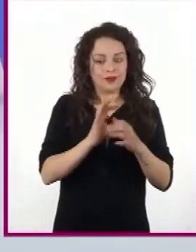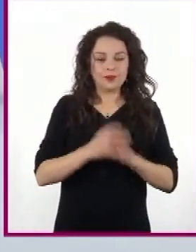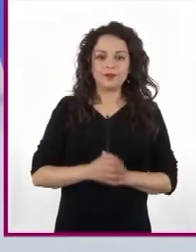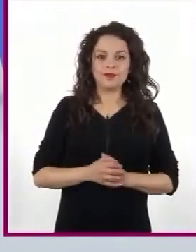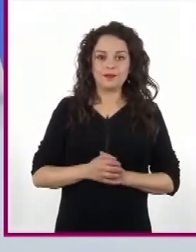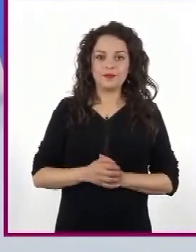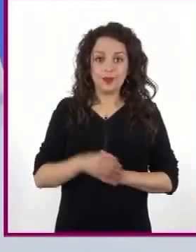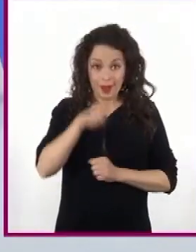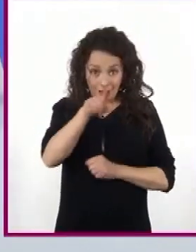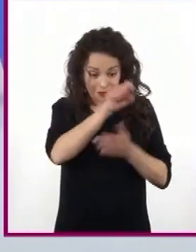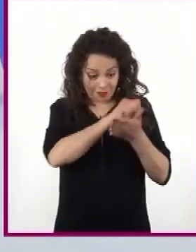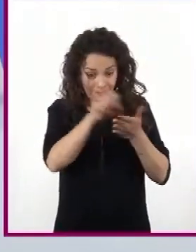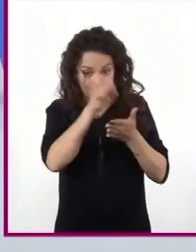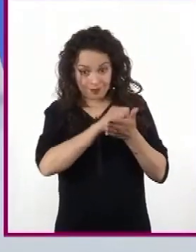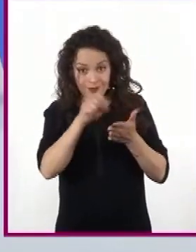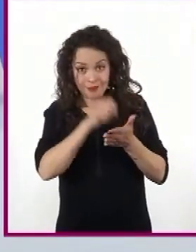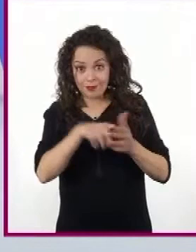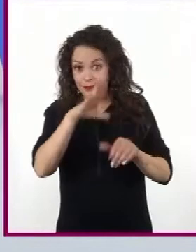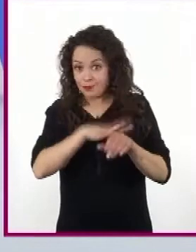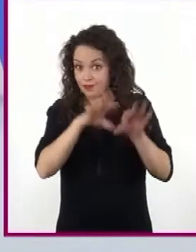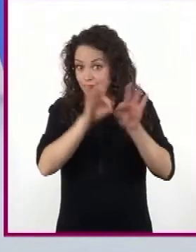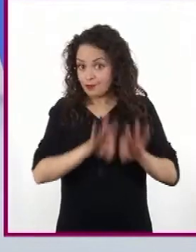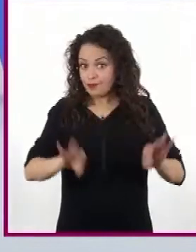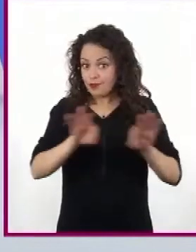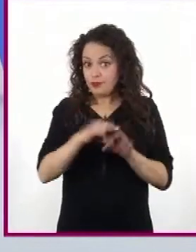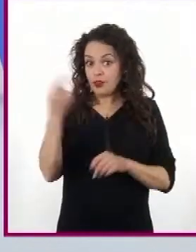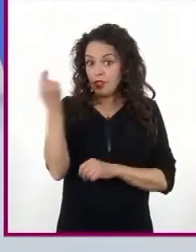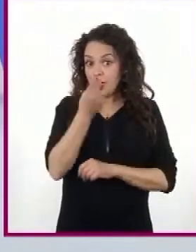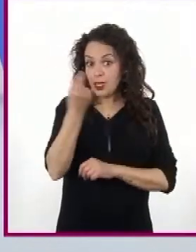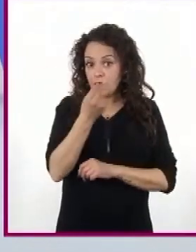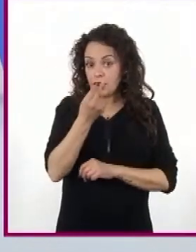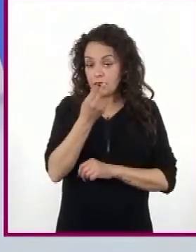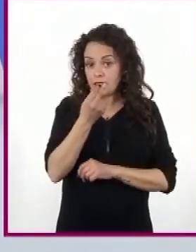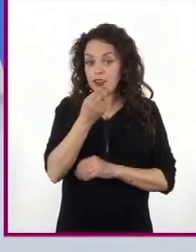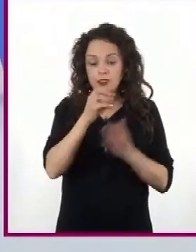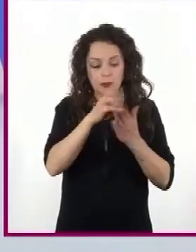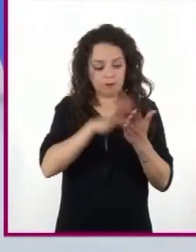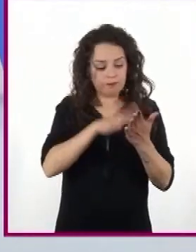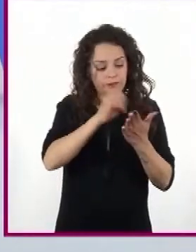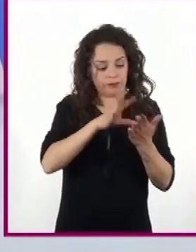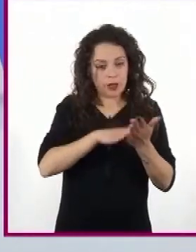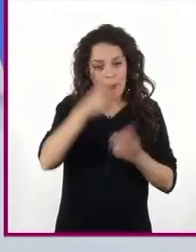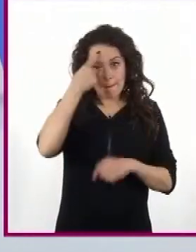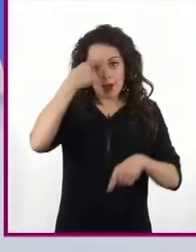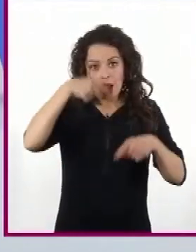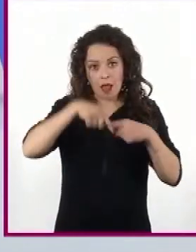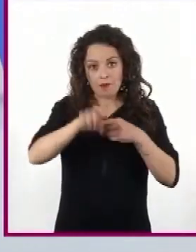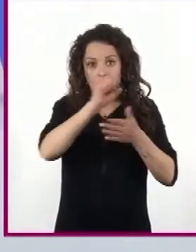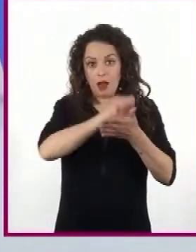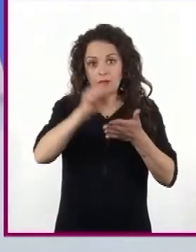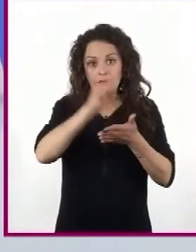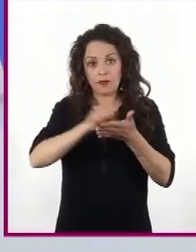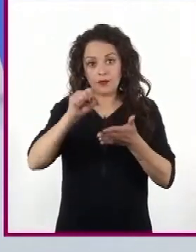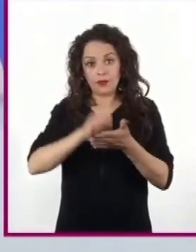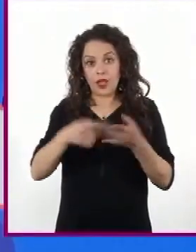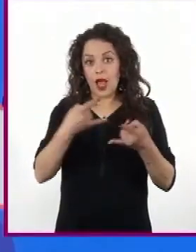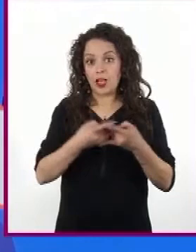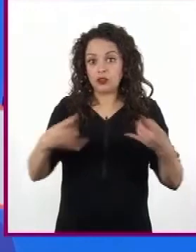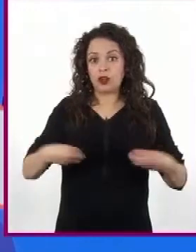¿Lograron tomar nota de los aspectos importantes que debemos considerar para iniciar la escritura de un texto biográfico?